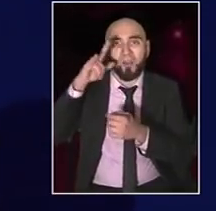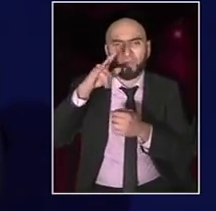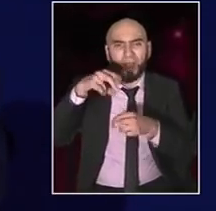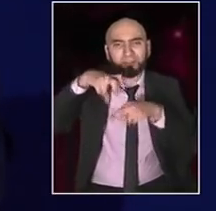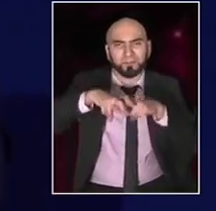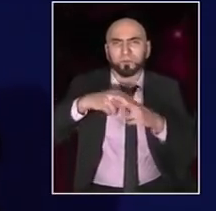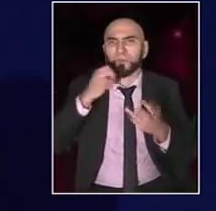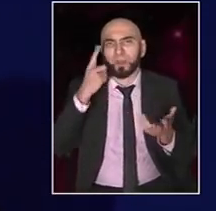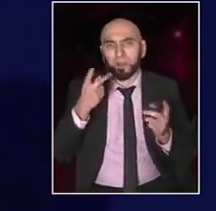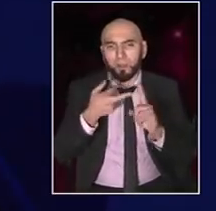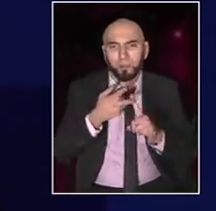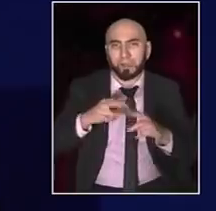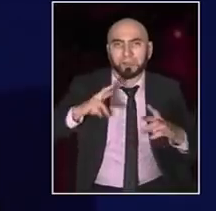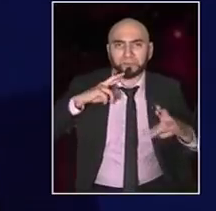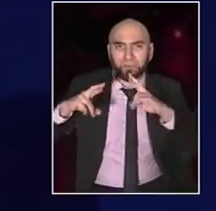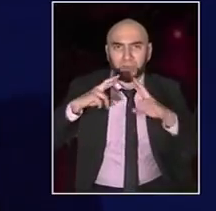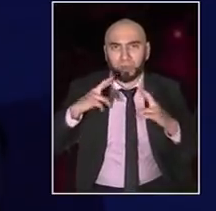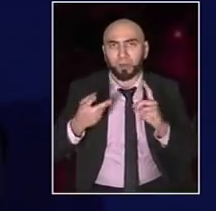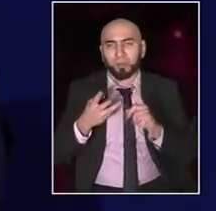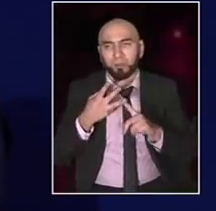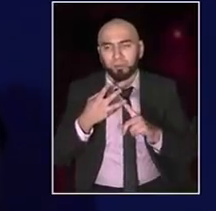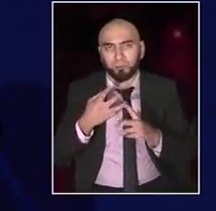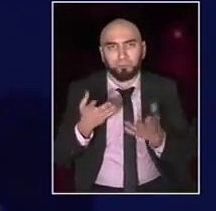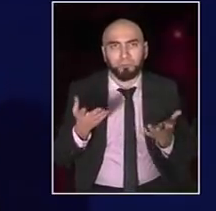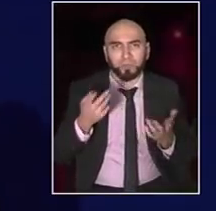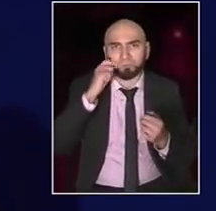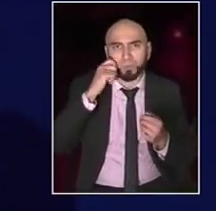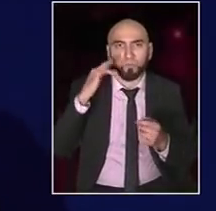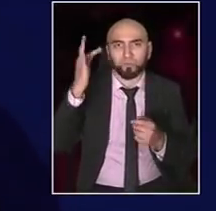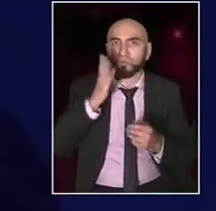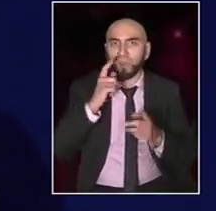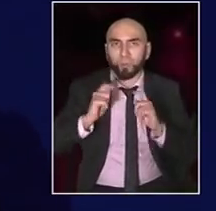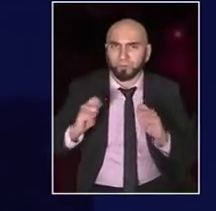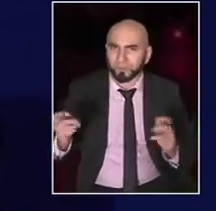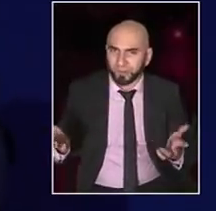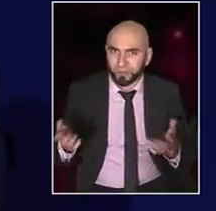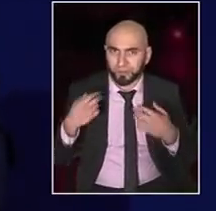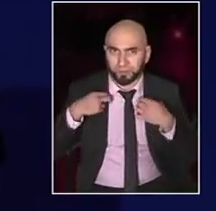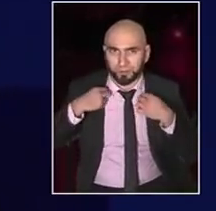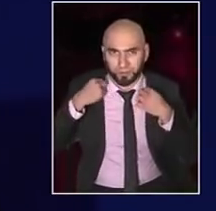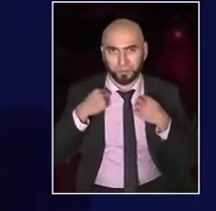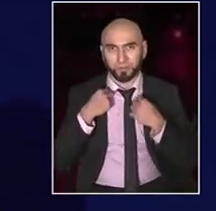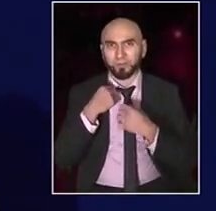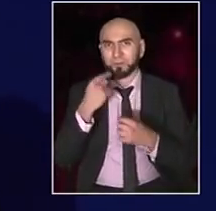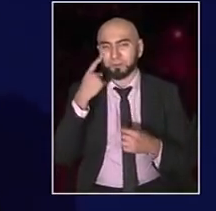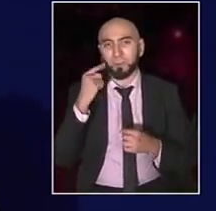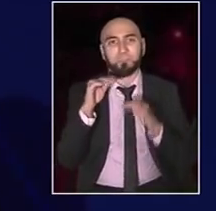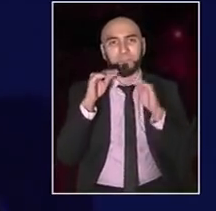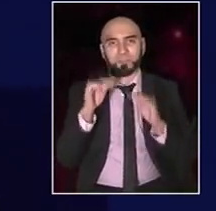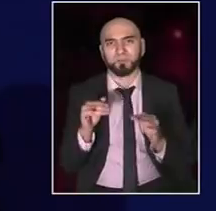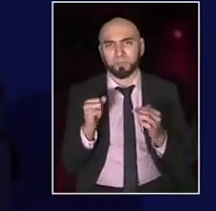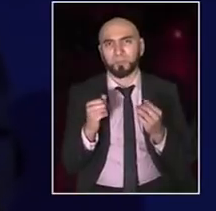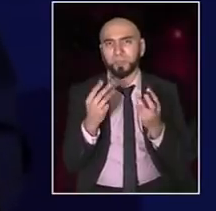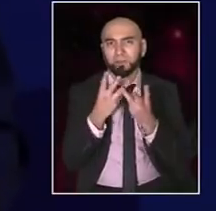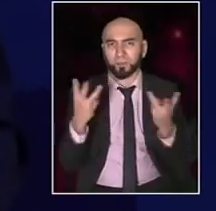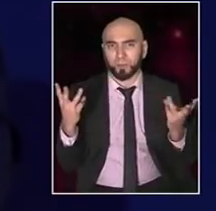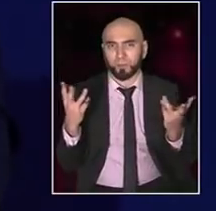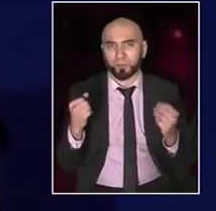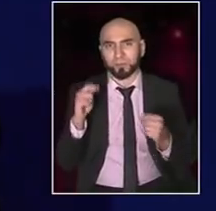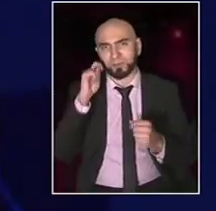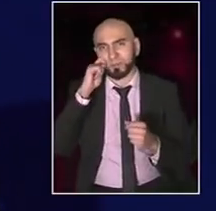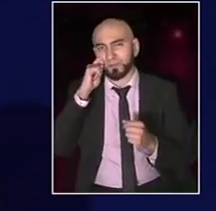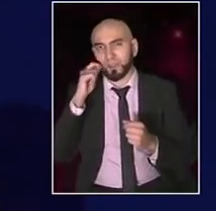restaurante, y van a tomar decisiones y no va a haber publicidad. Pero se dan cuenta, o nos damos cuenta, las mismas plataformas van a hacer la oferta y la demanda.